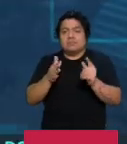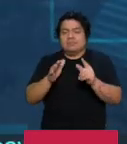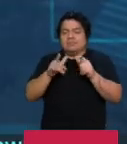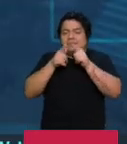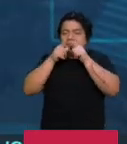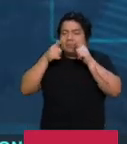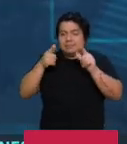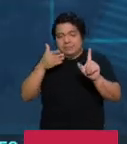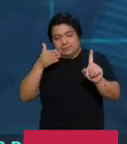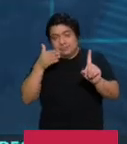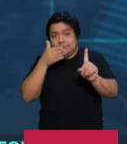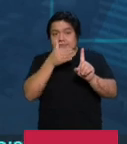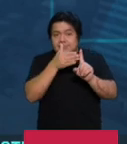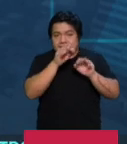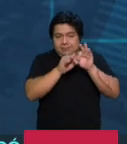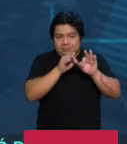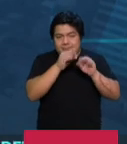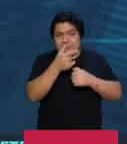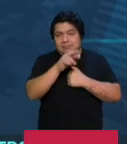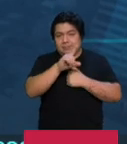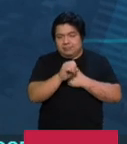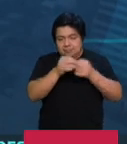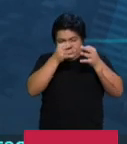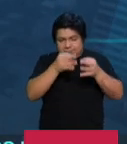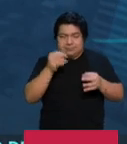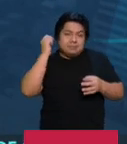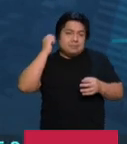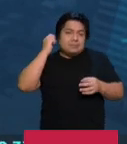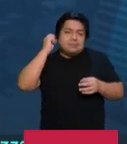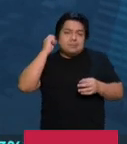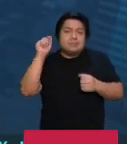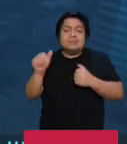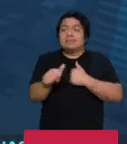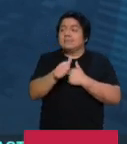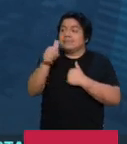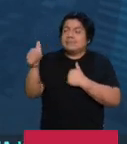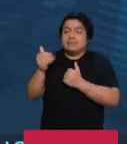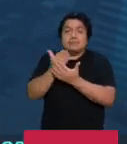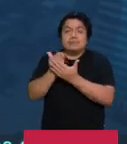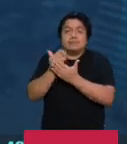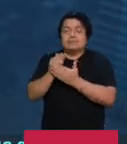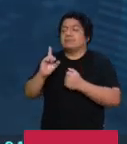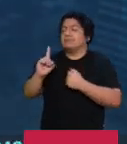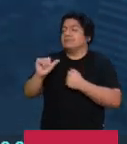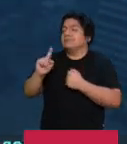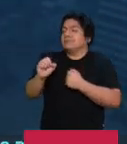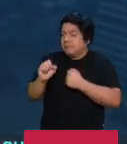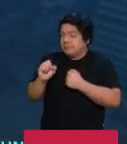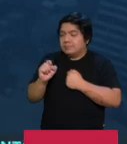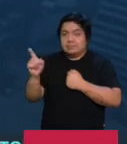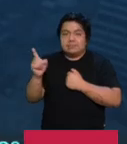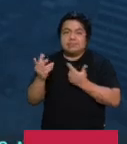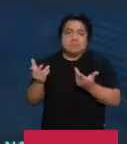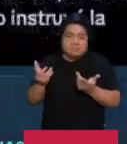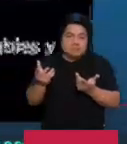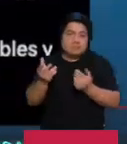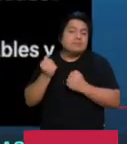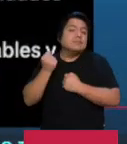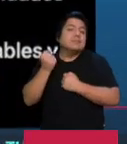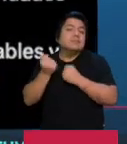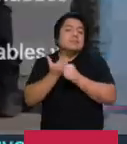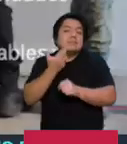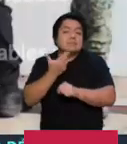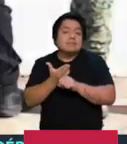de género en el trabajo legislativo. Y mire, también en otros datos le cuento que el secretario de